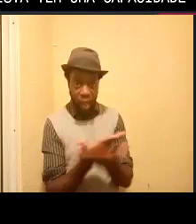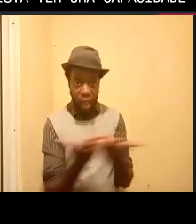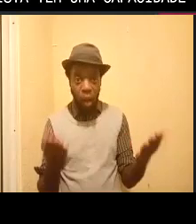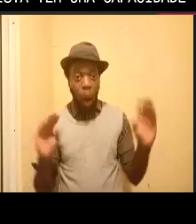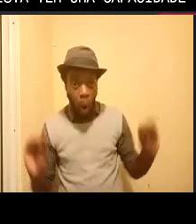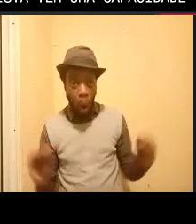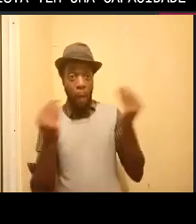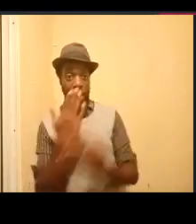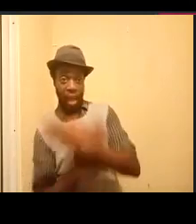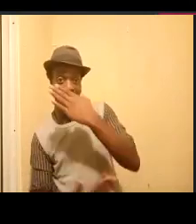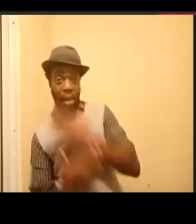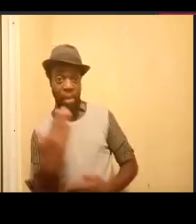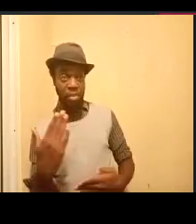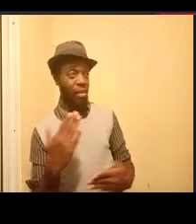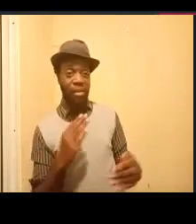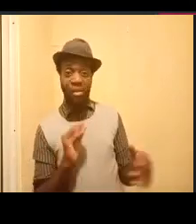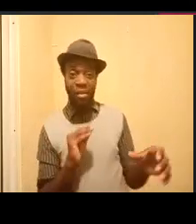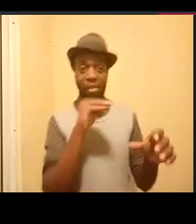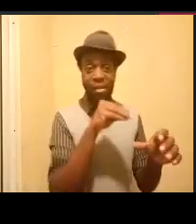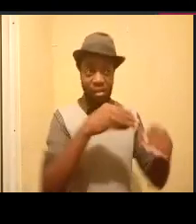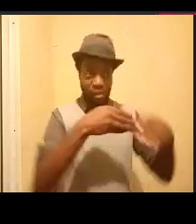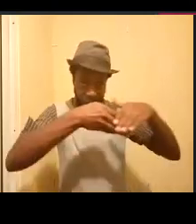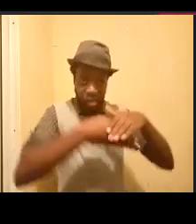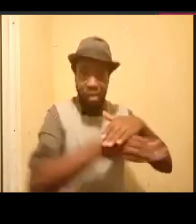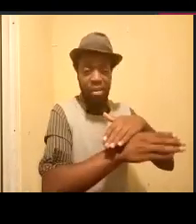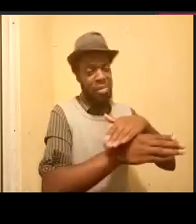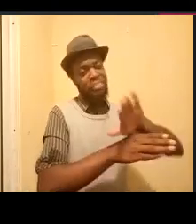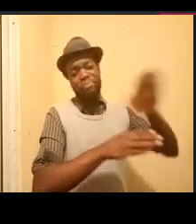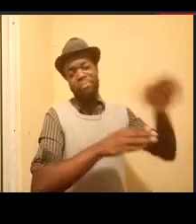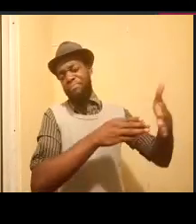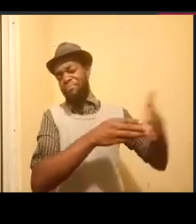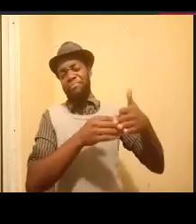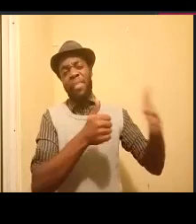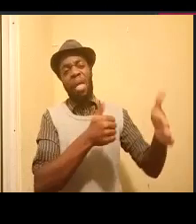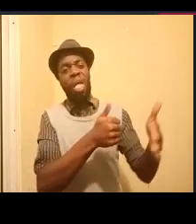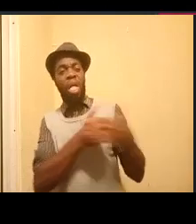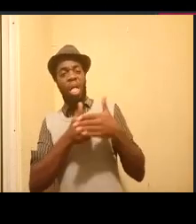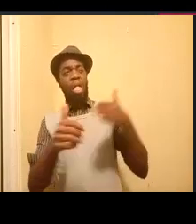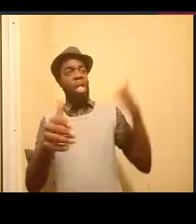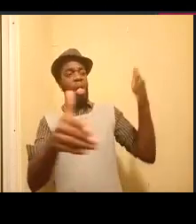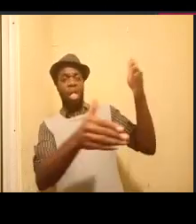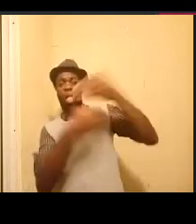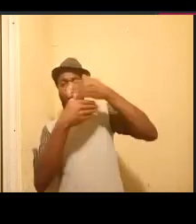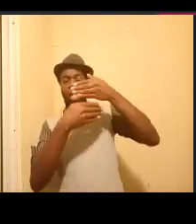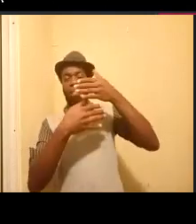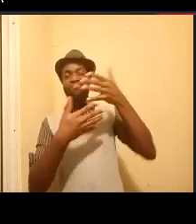el acceso a esta información es aún mucho más limitada, porque a nosotros